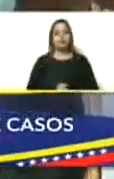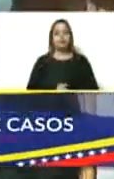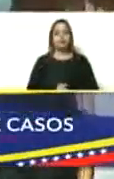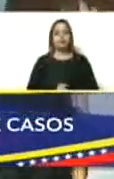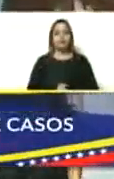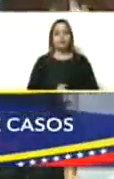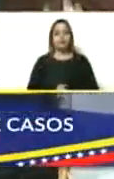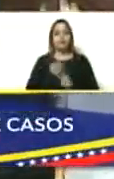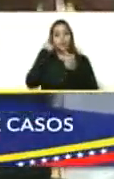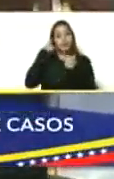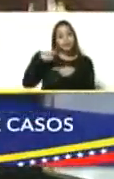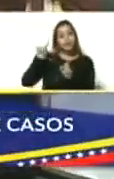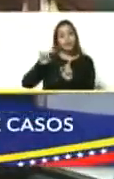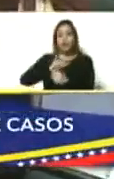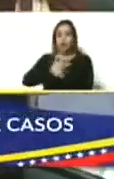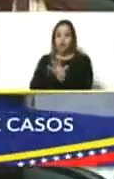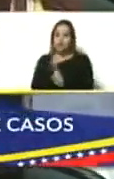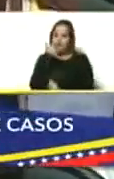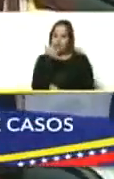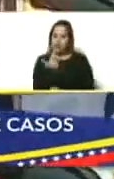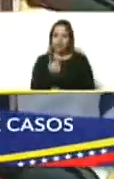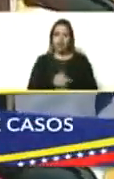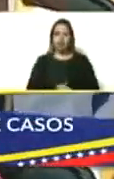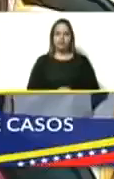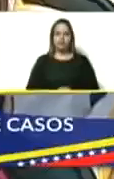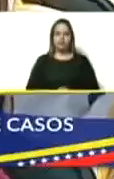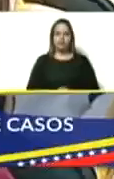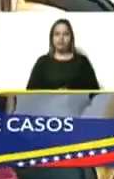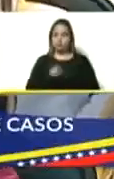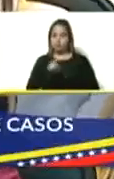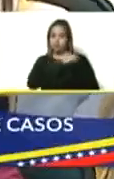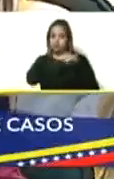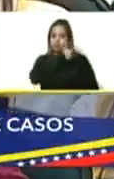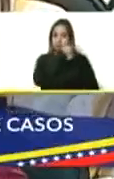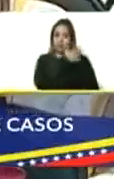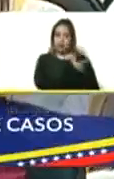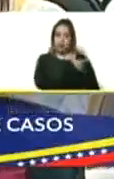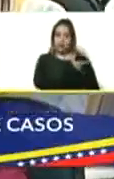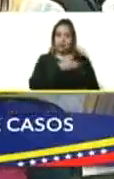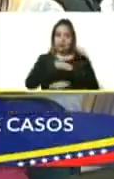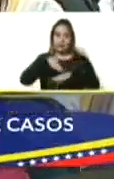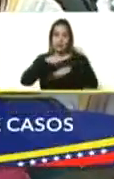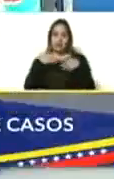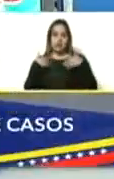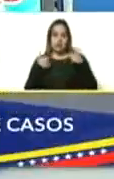Quizás el coronavirus, hemos dicho, señor rector, señora ministra,